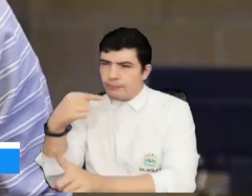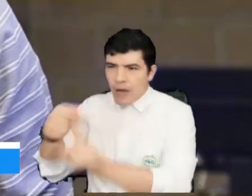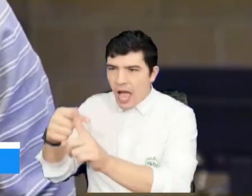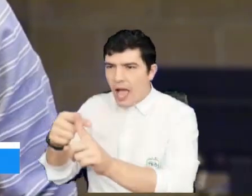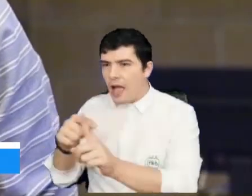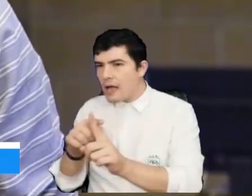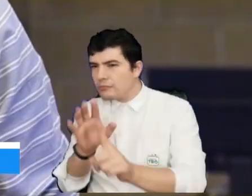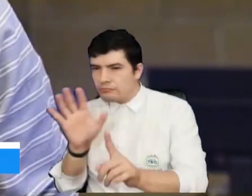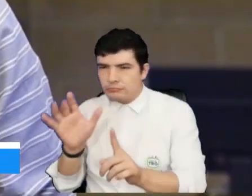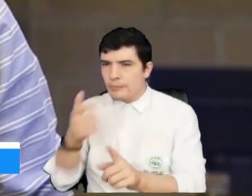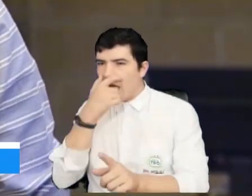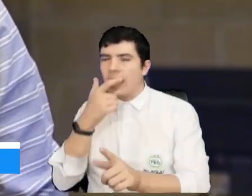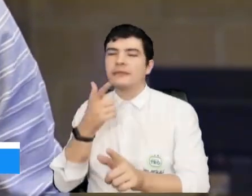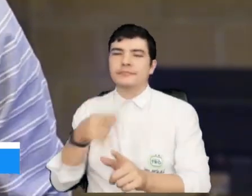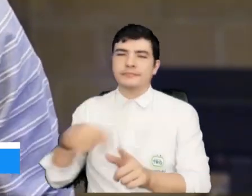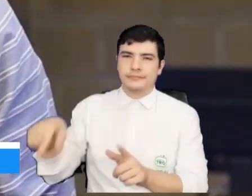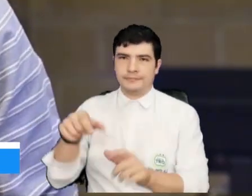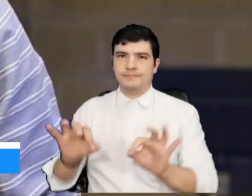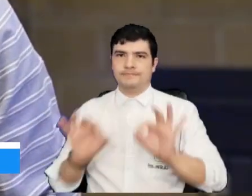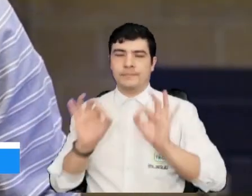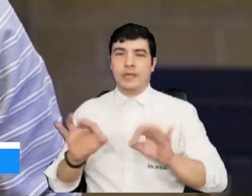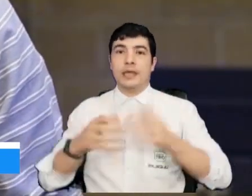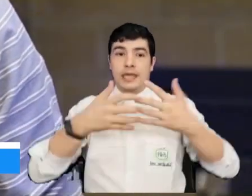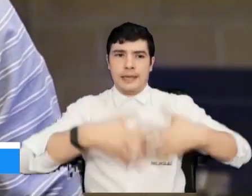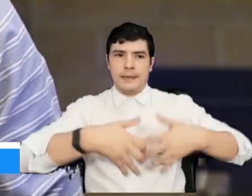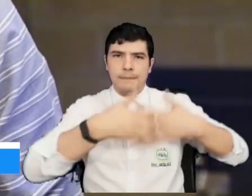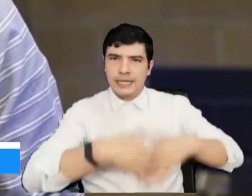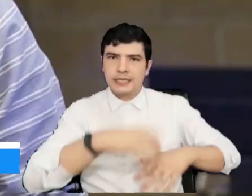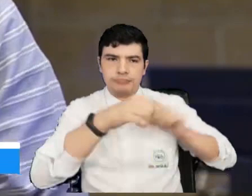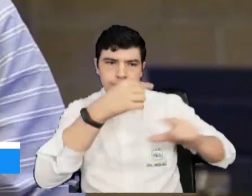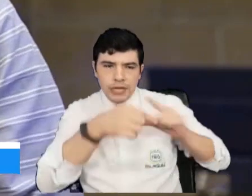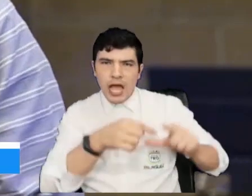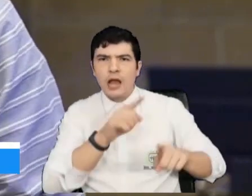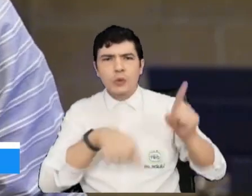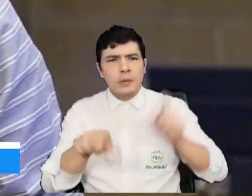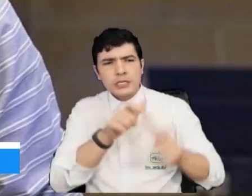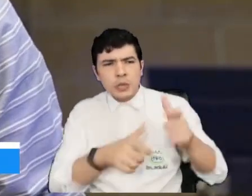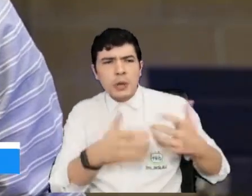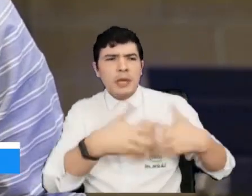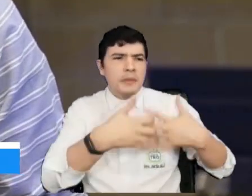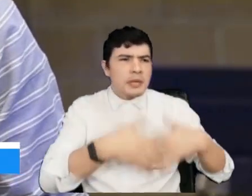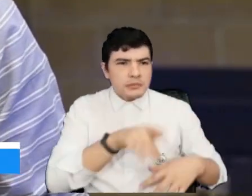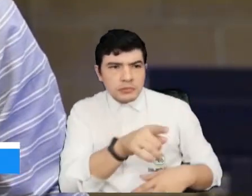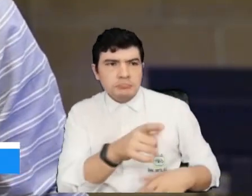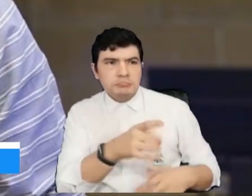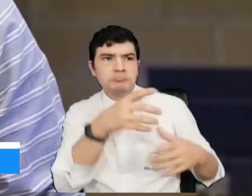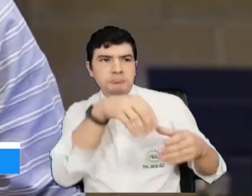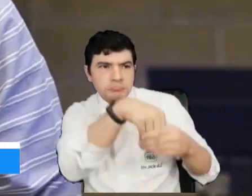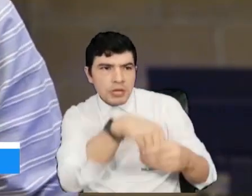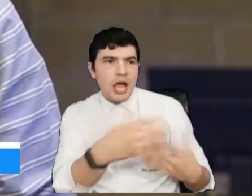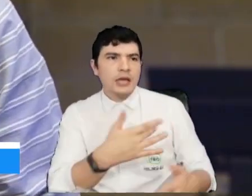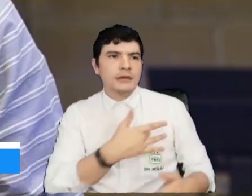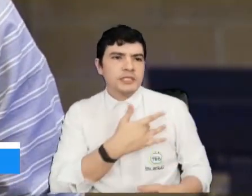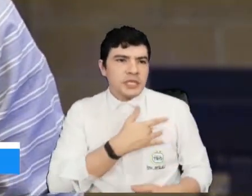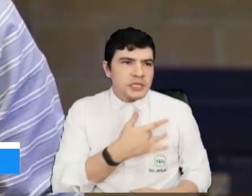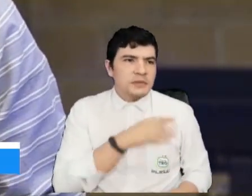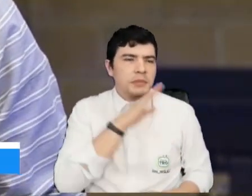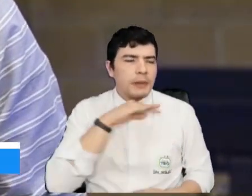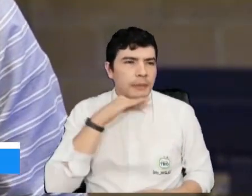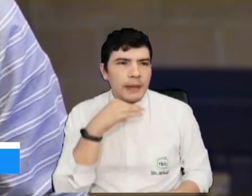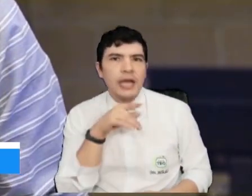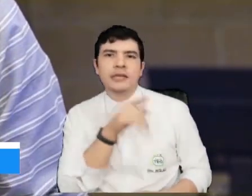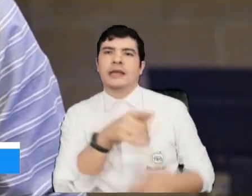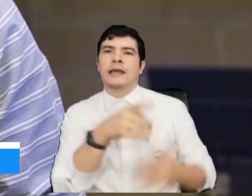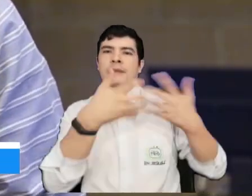donde realmente las empresas reporten sus casos sintomáticos y poder nosotros tener obviamente esa